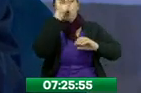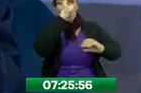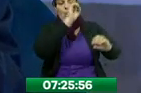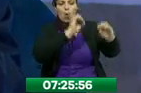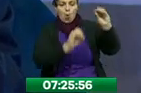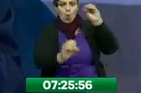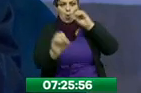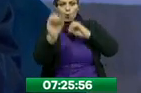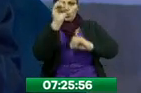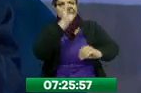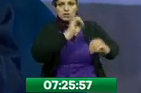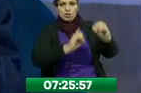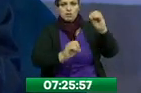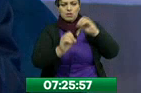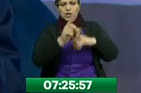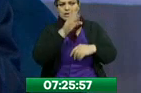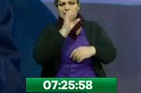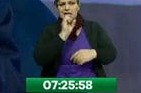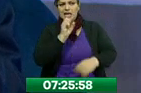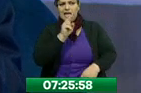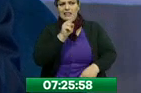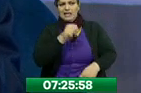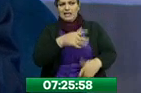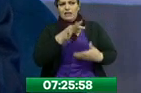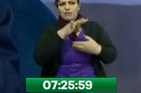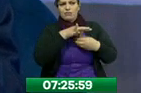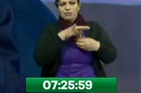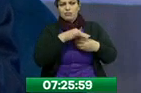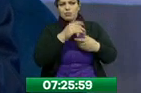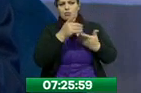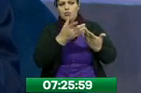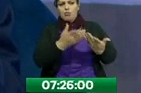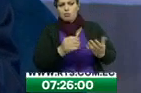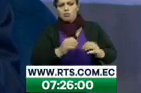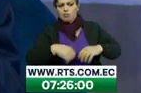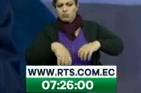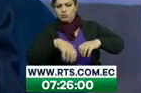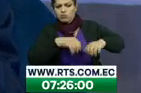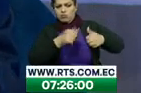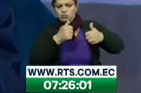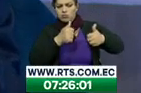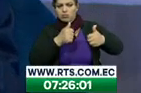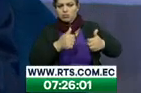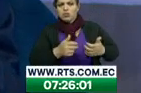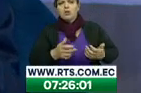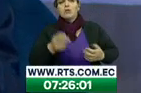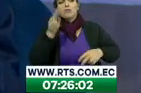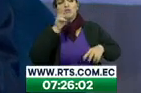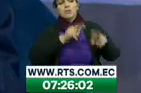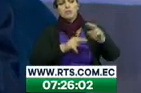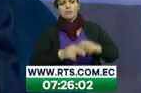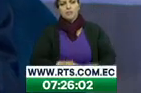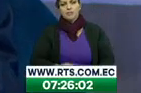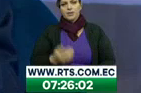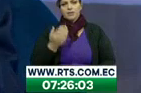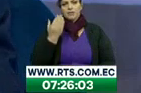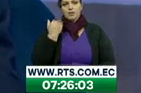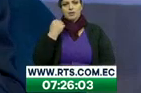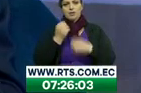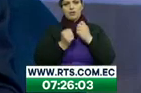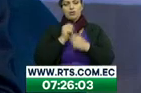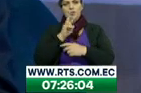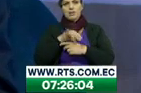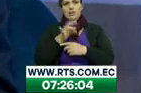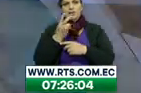los sistemas del Consejo Nacional Electoral, para evitar que se repita lo que pasó el 2 de abril del 2017. ¿Qué me dice